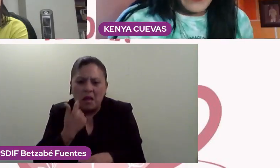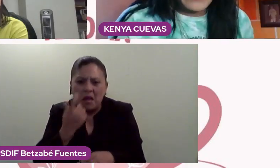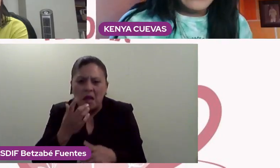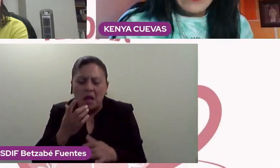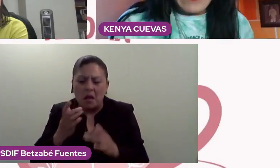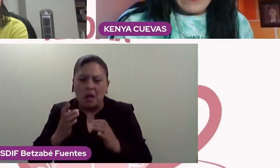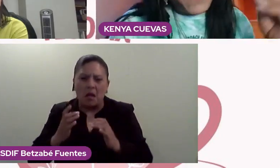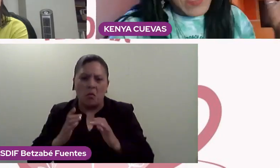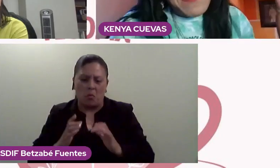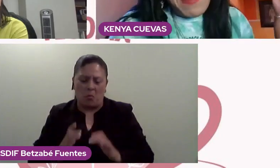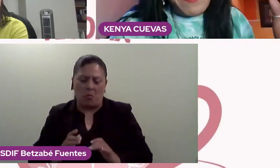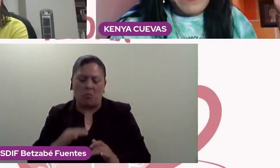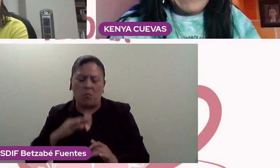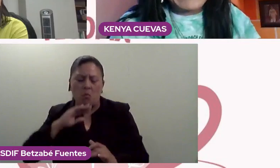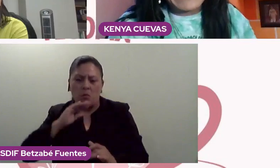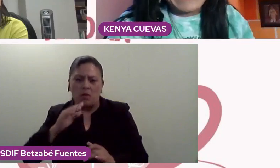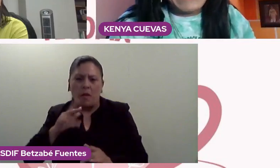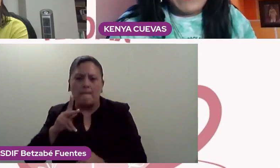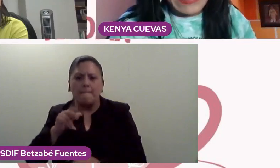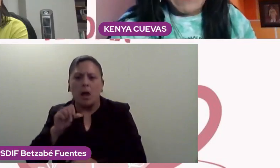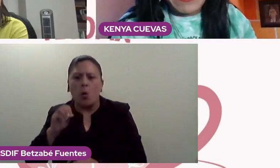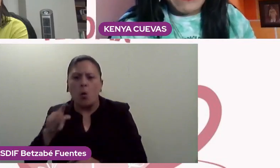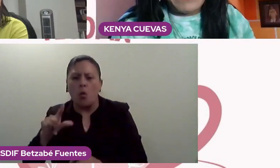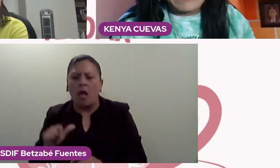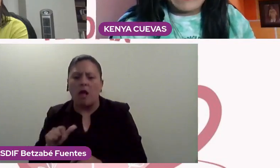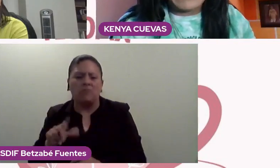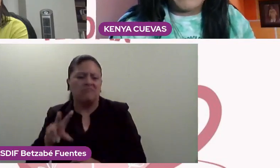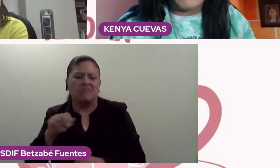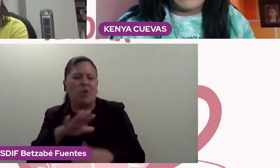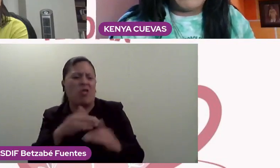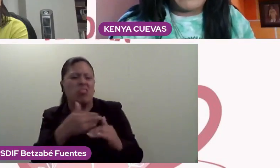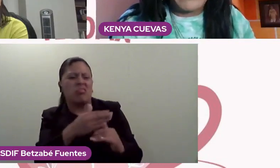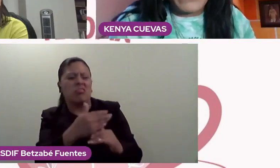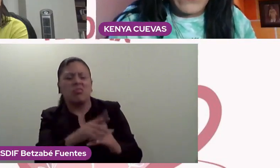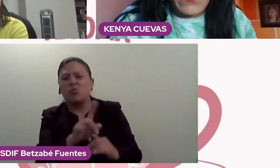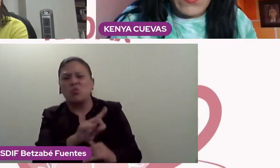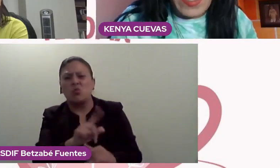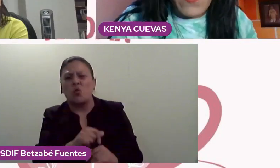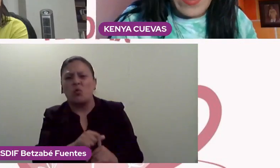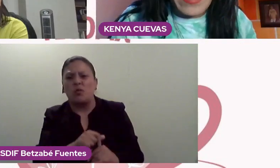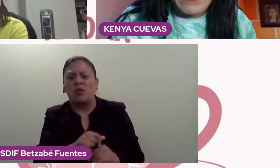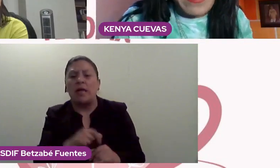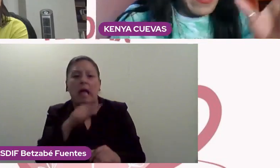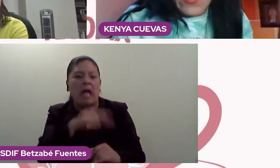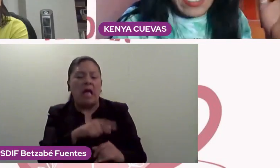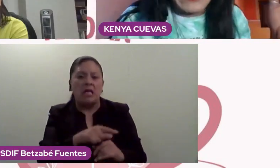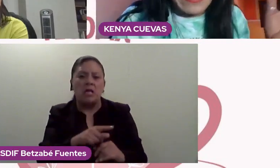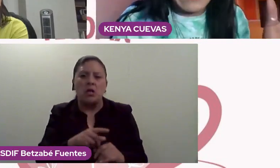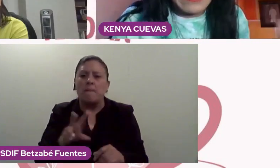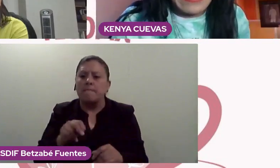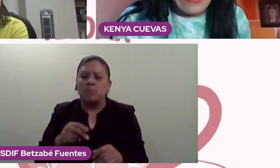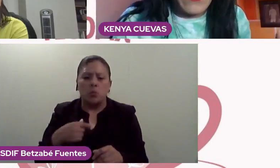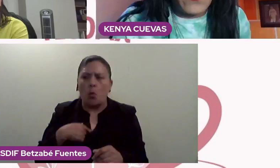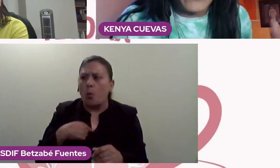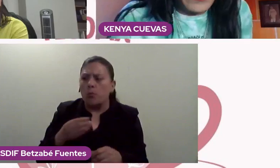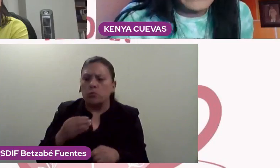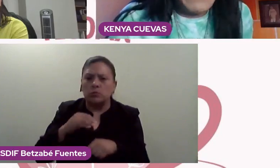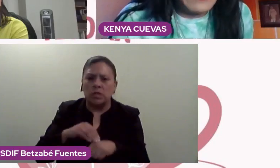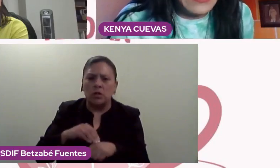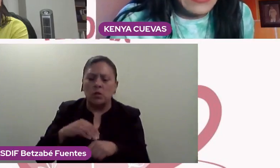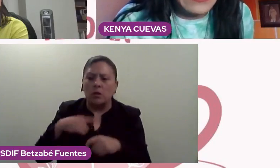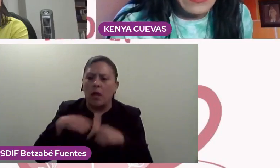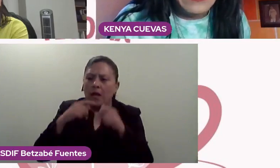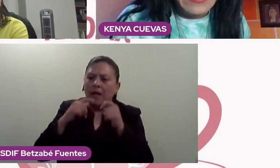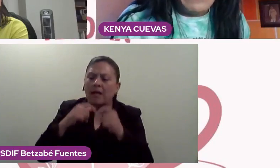segundo lugar, como el MP me descarta de una carpeta de investigación poniéndome como curiosa el lugar lejos de ser testigo o